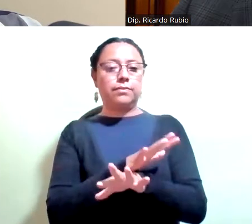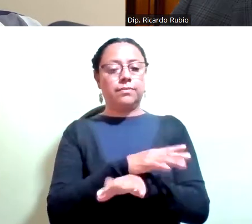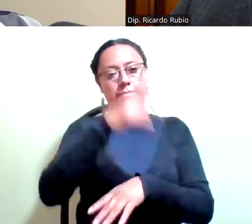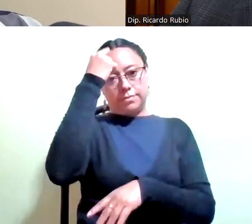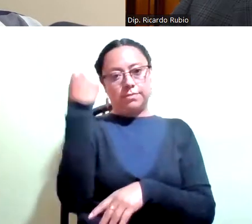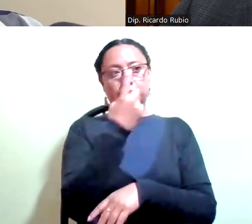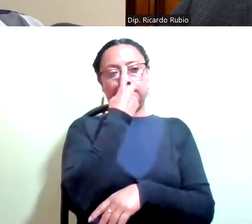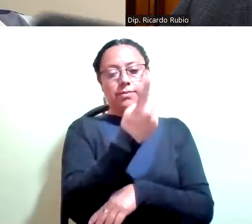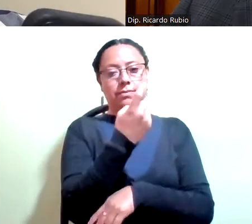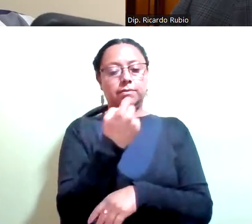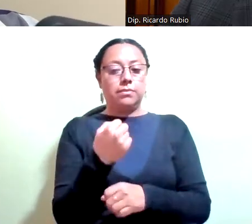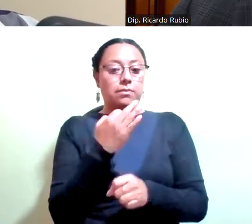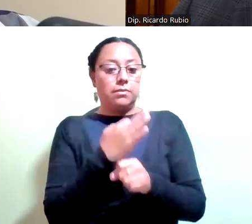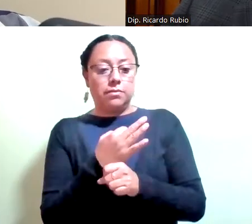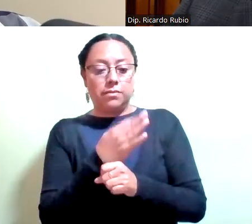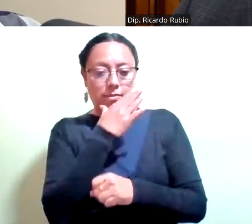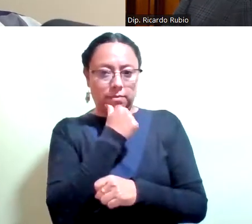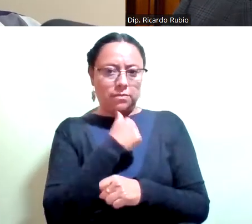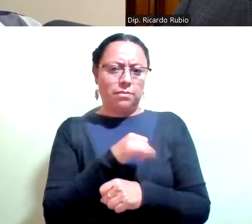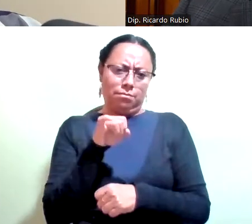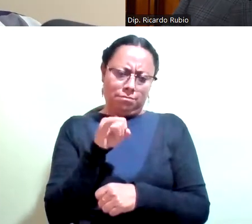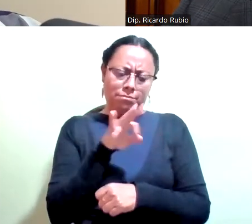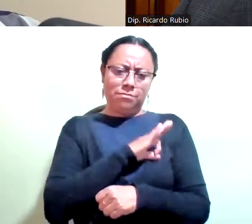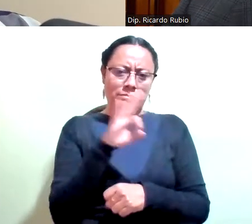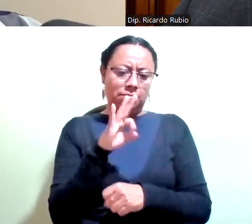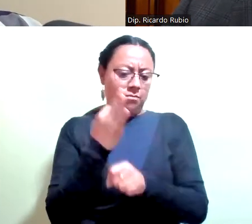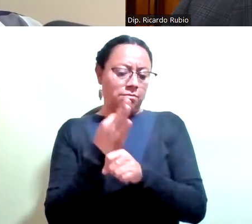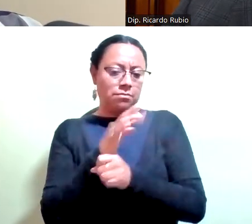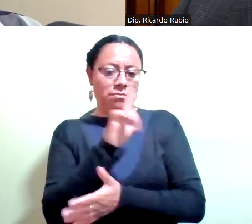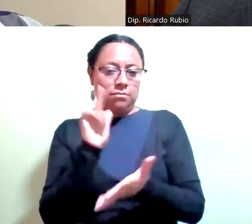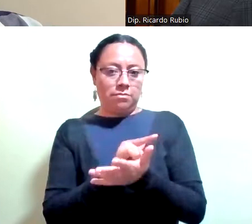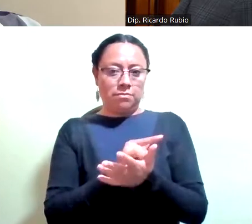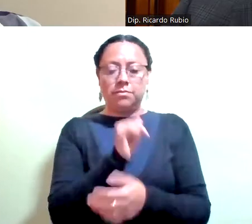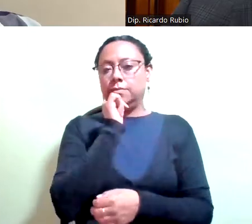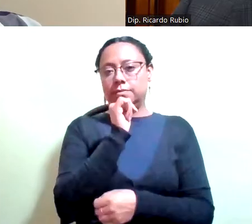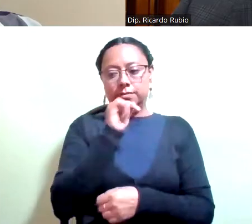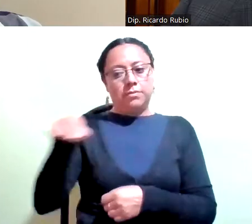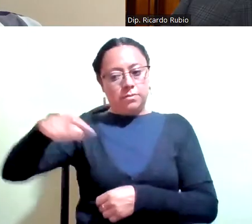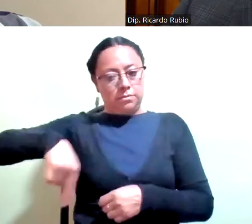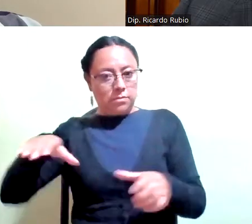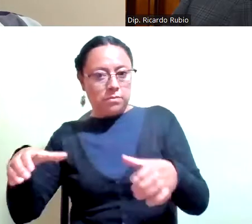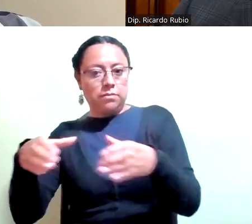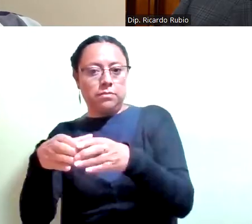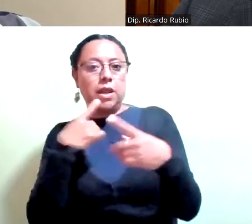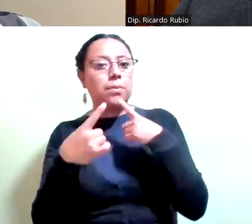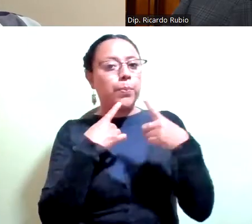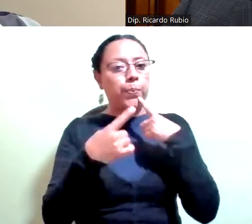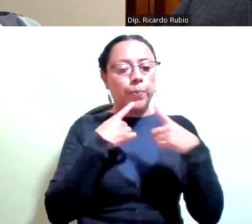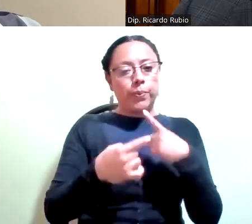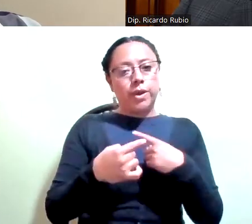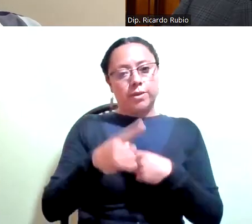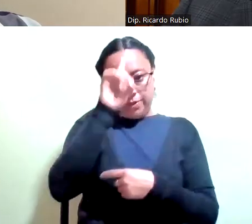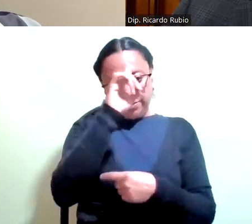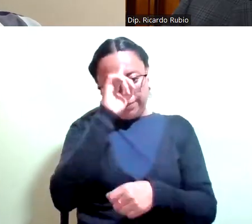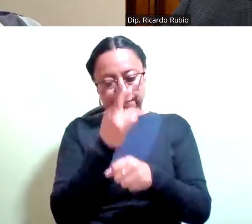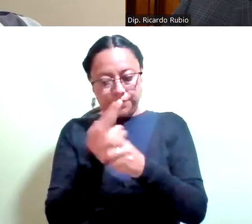que digamos que ahorita no se puede. Pues claro que se puede, pues ellos no legislan, ellos son asesores, se reúnen para facilitar el trabajo y que aquí las cosas vengan